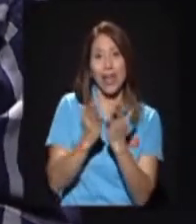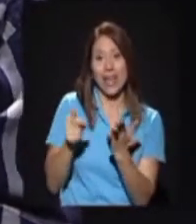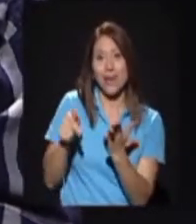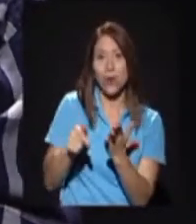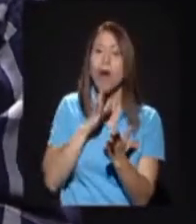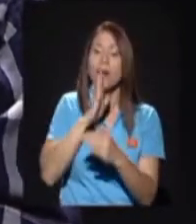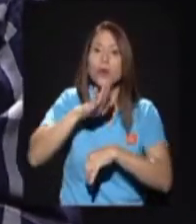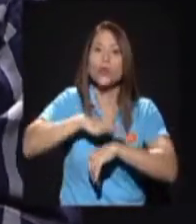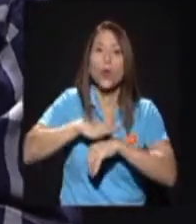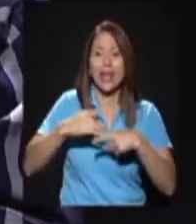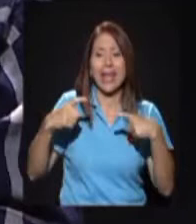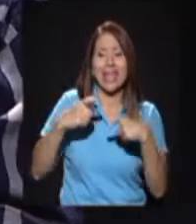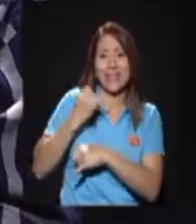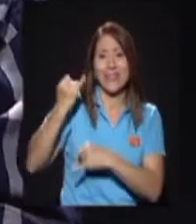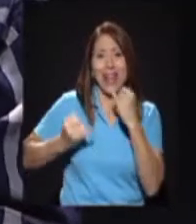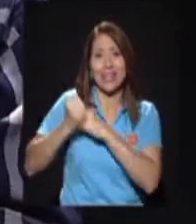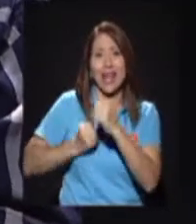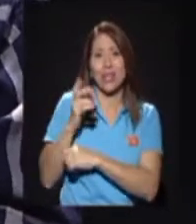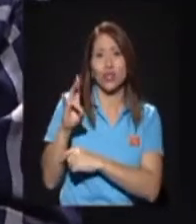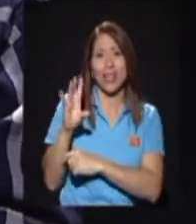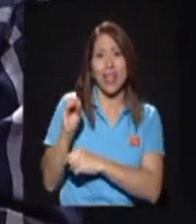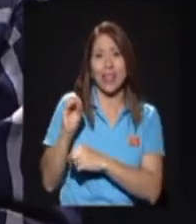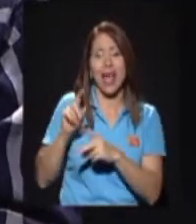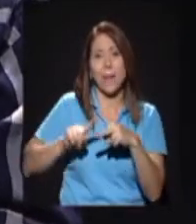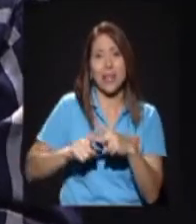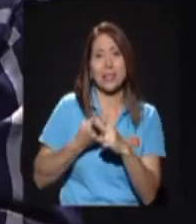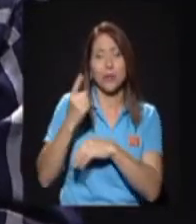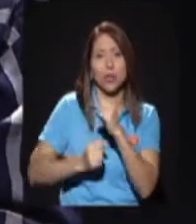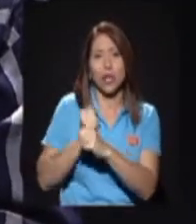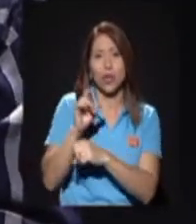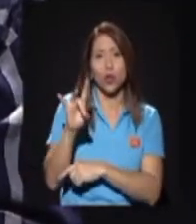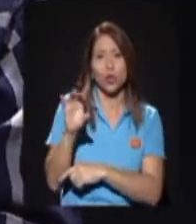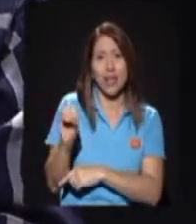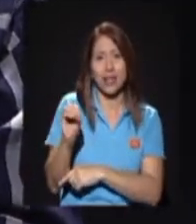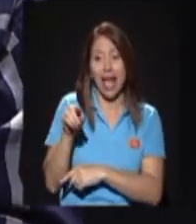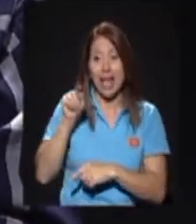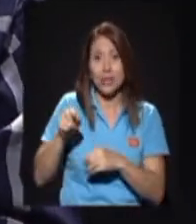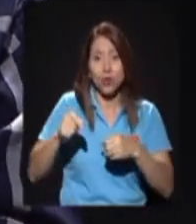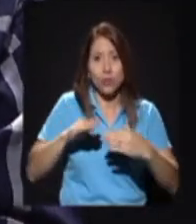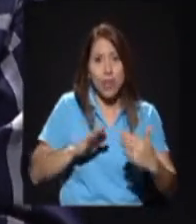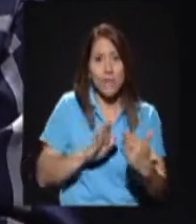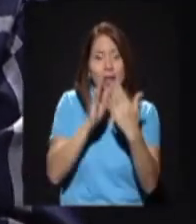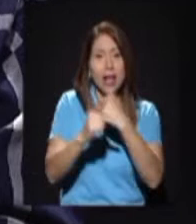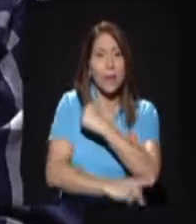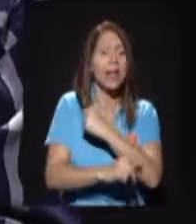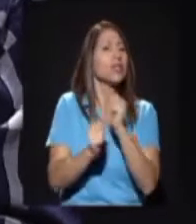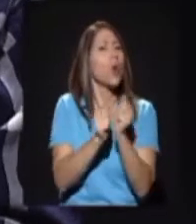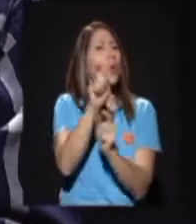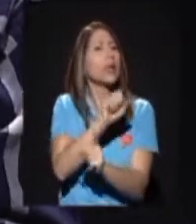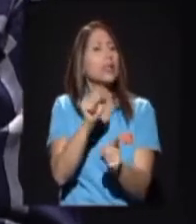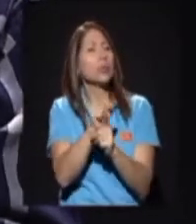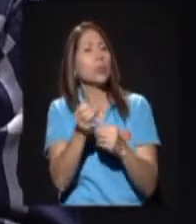tema de la crisis de fines de los 70s, principios de los 80s, que enfrenta al país con una disyuntiva que en el